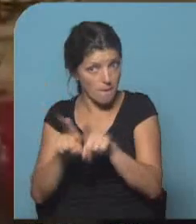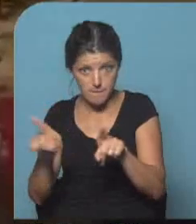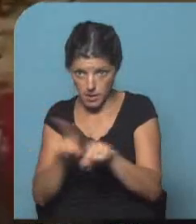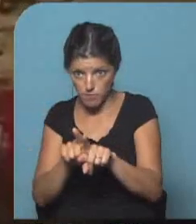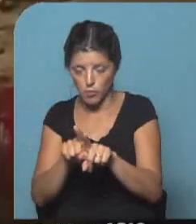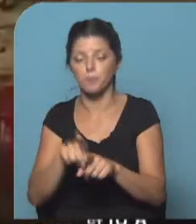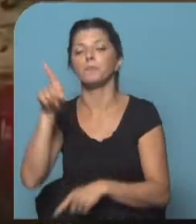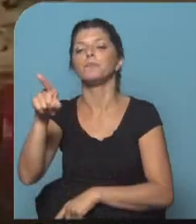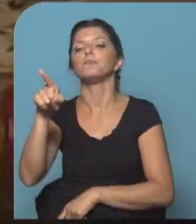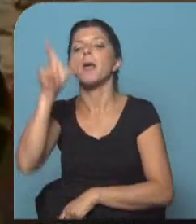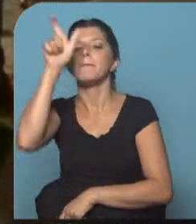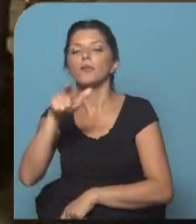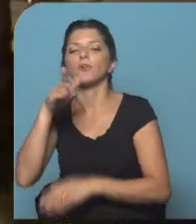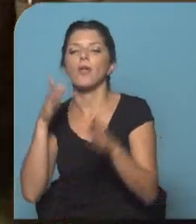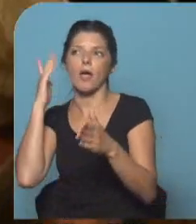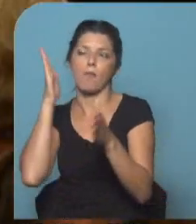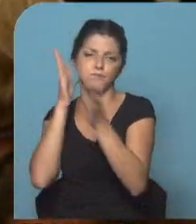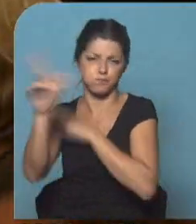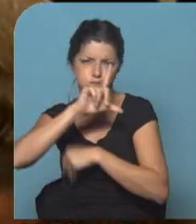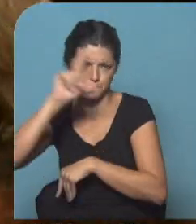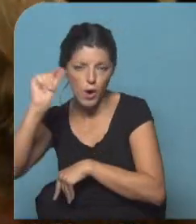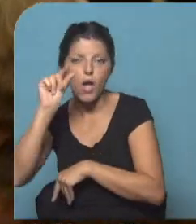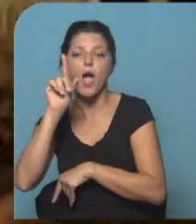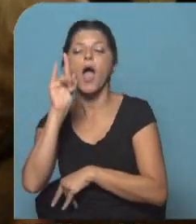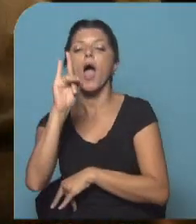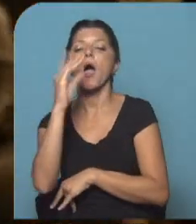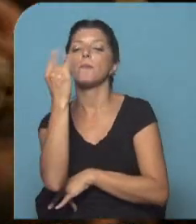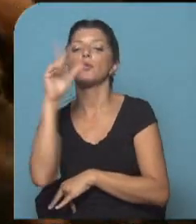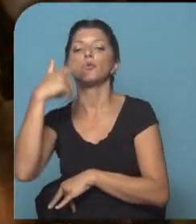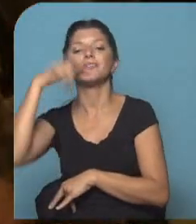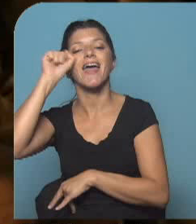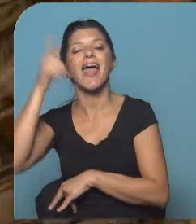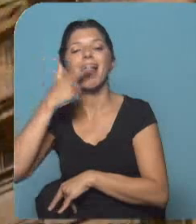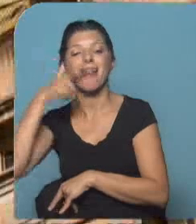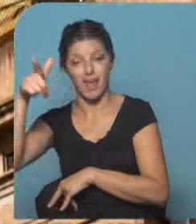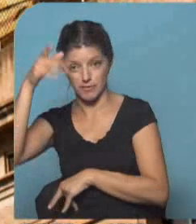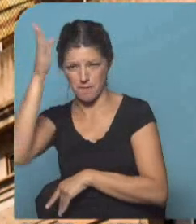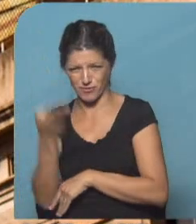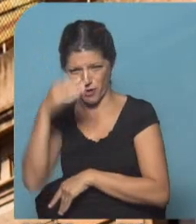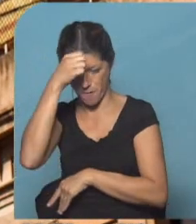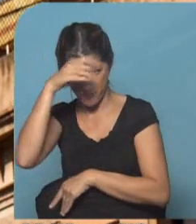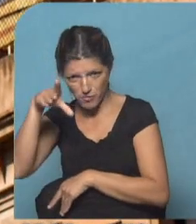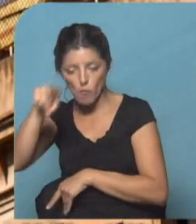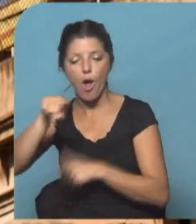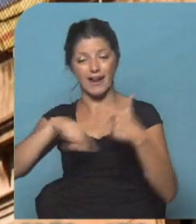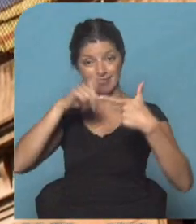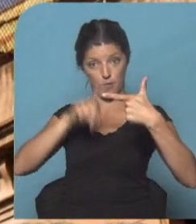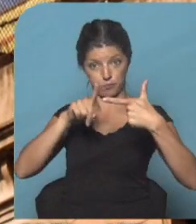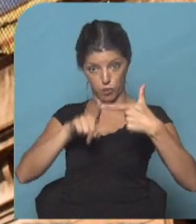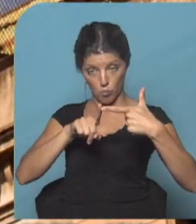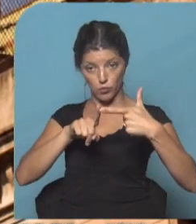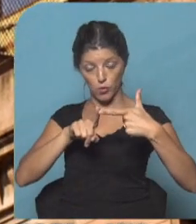Prófugo de la justicia y refugiado en Bruselas, Carles Puigdemont, de Junts per Catalunya, obtuvo el segundo lugar con 34